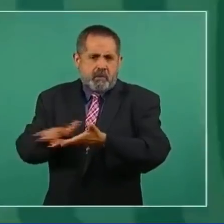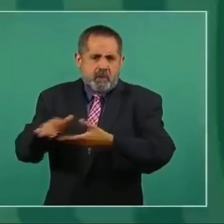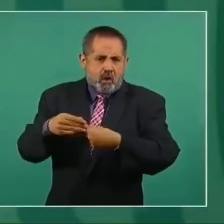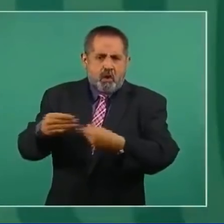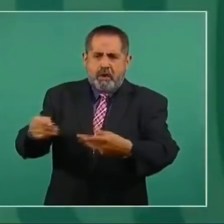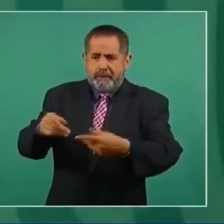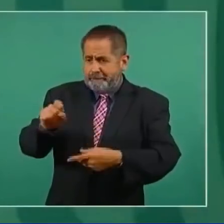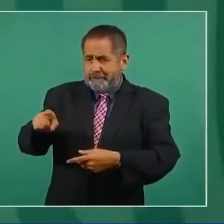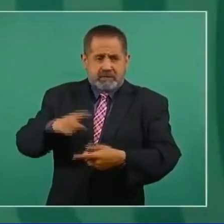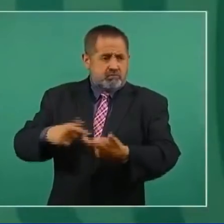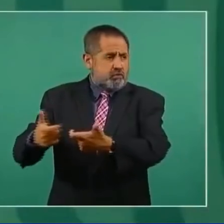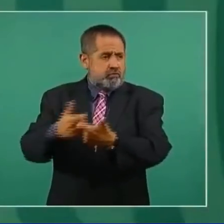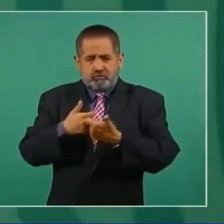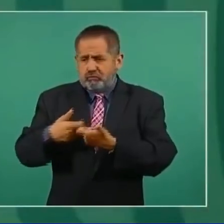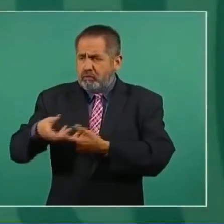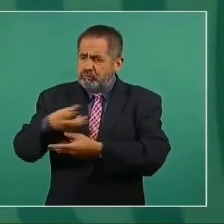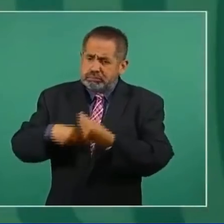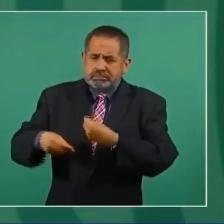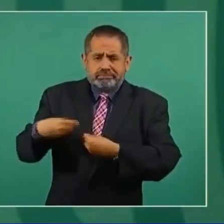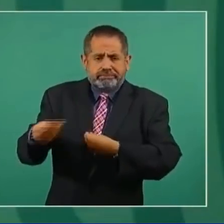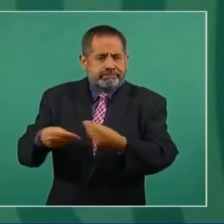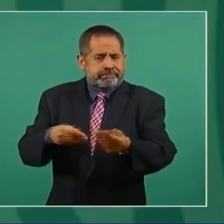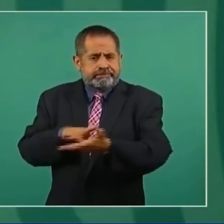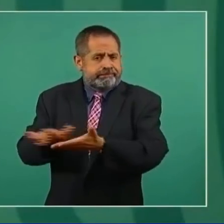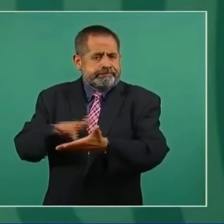dinero de ellos.